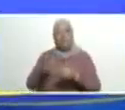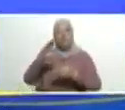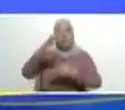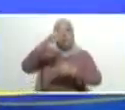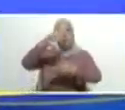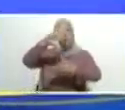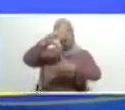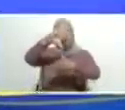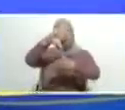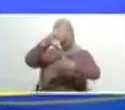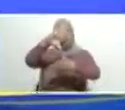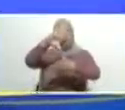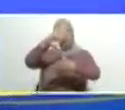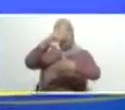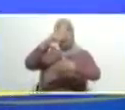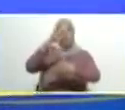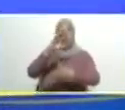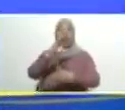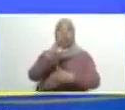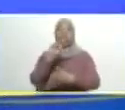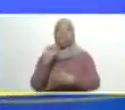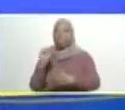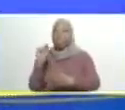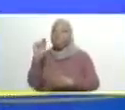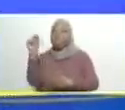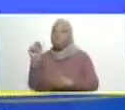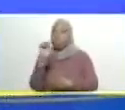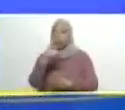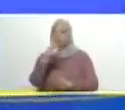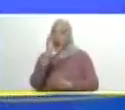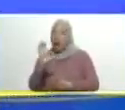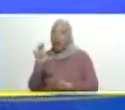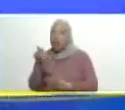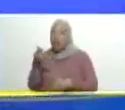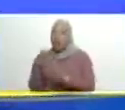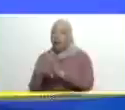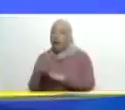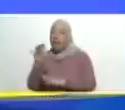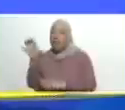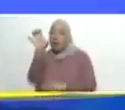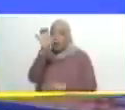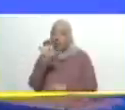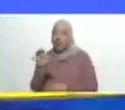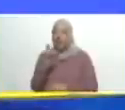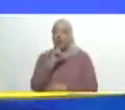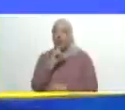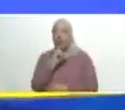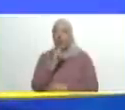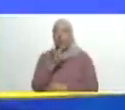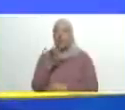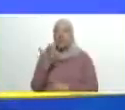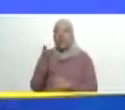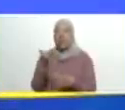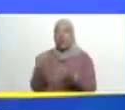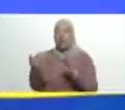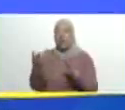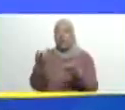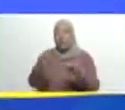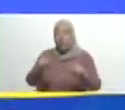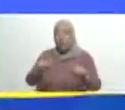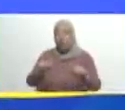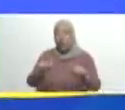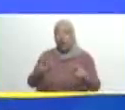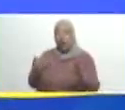Sur. De manera tal que hay que ver cómo podemos trabajar en cooperación y espero